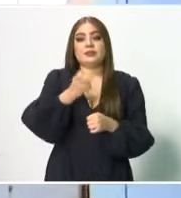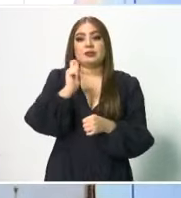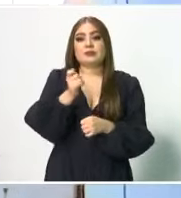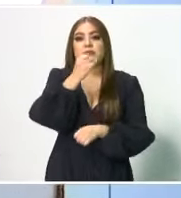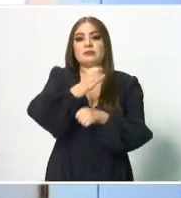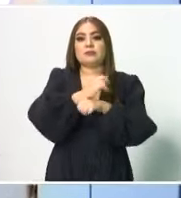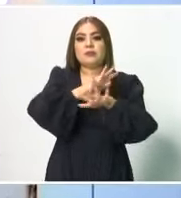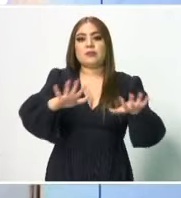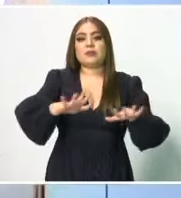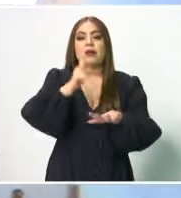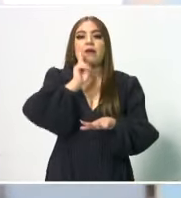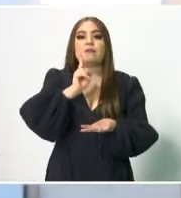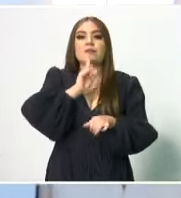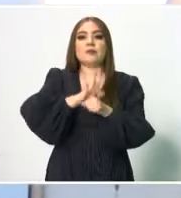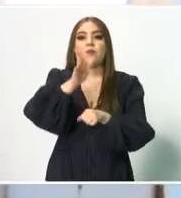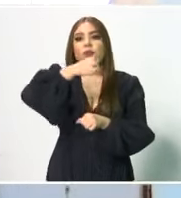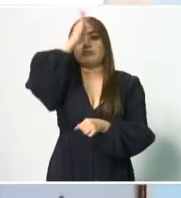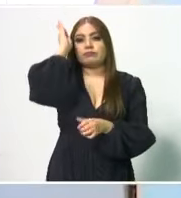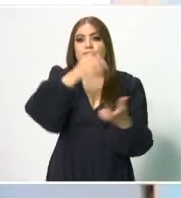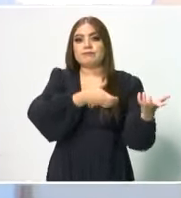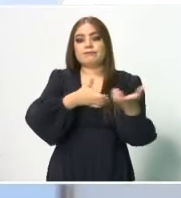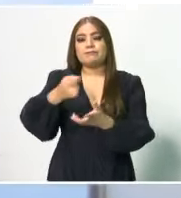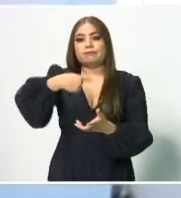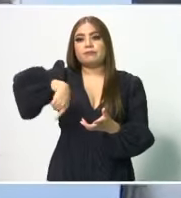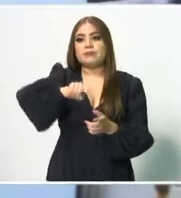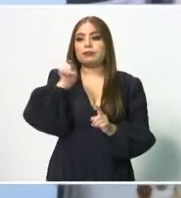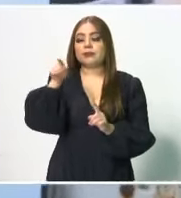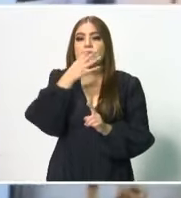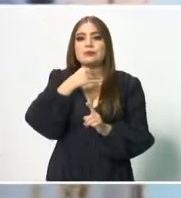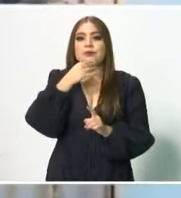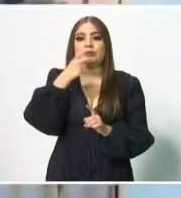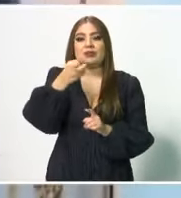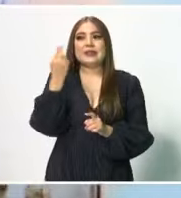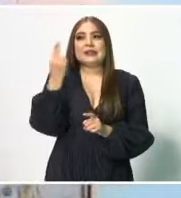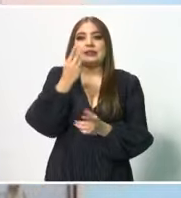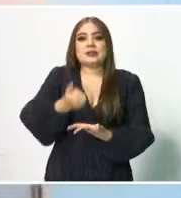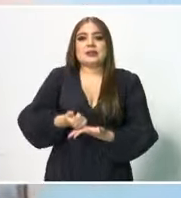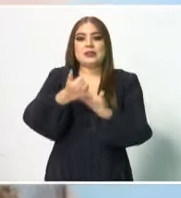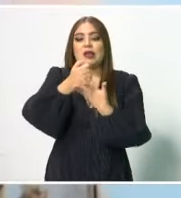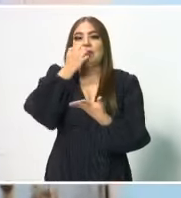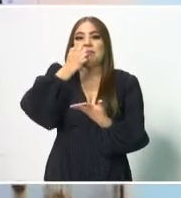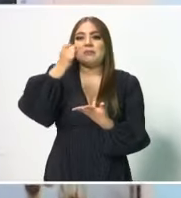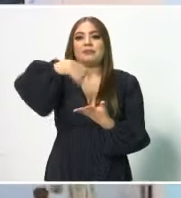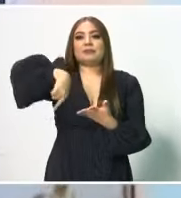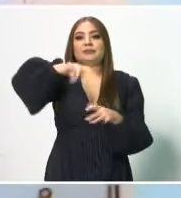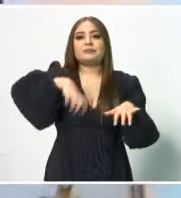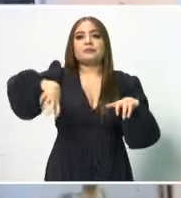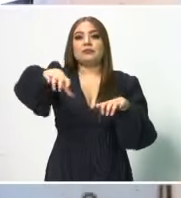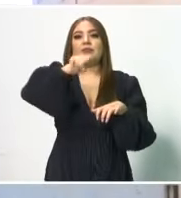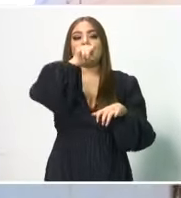que den a conocer los bomberos en torno a este hombre que estaba pidiendo ayuda en el sector